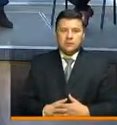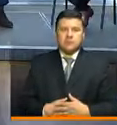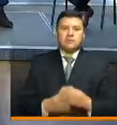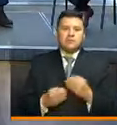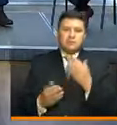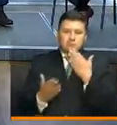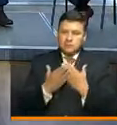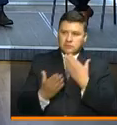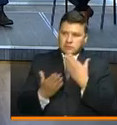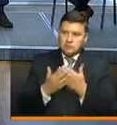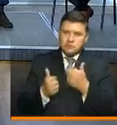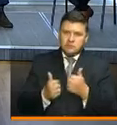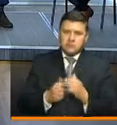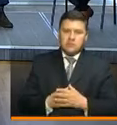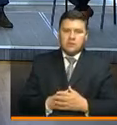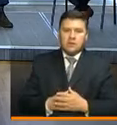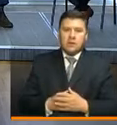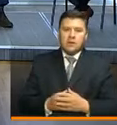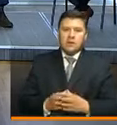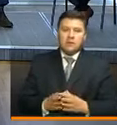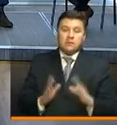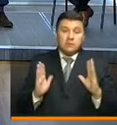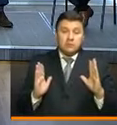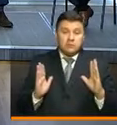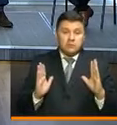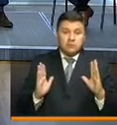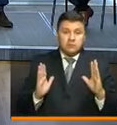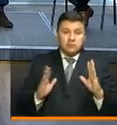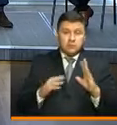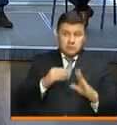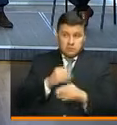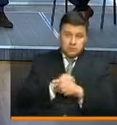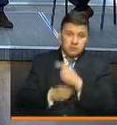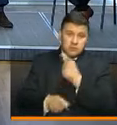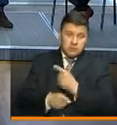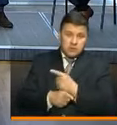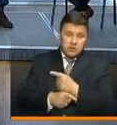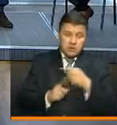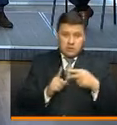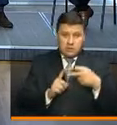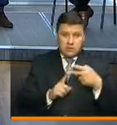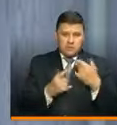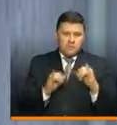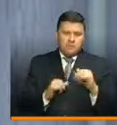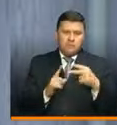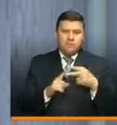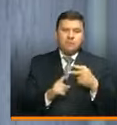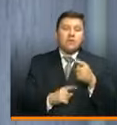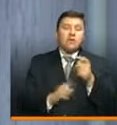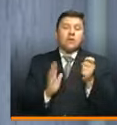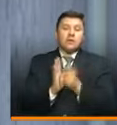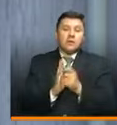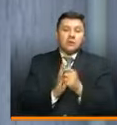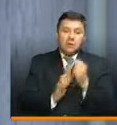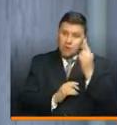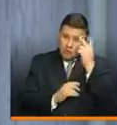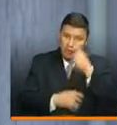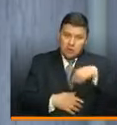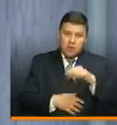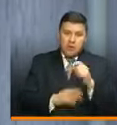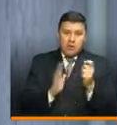Muchísimas gracias, Bruce. Quizás añadiendo a lo que dices, dos elementos nada más. Uno, justamente con la lógica de que